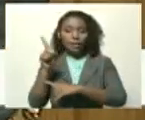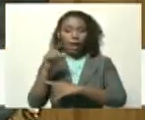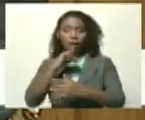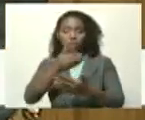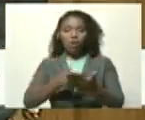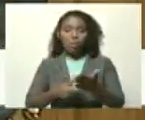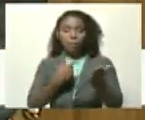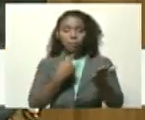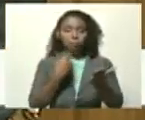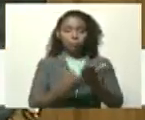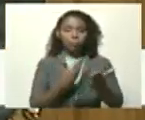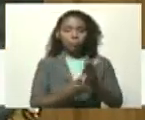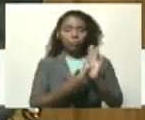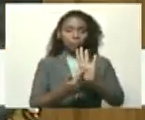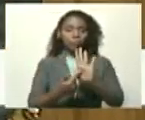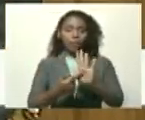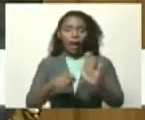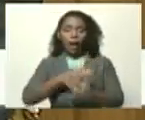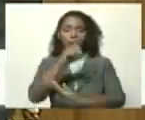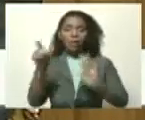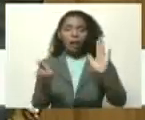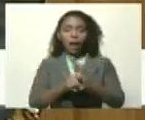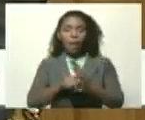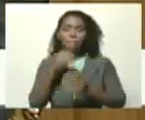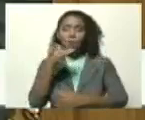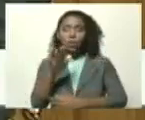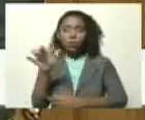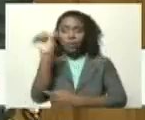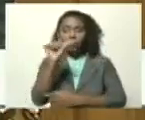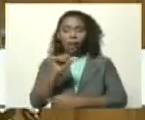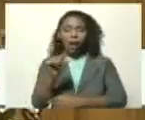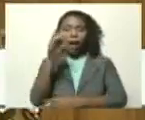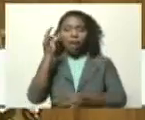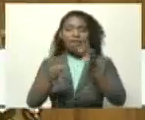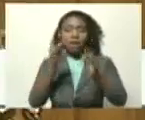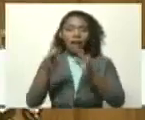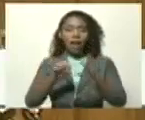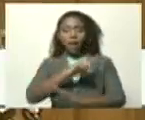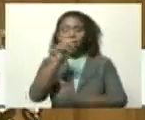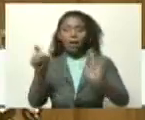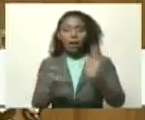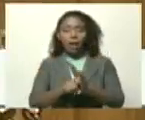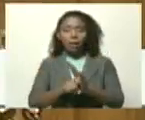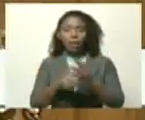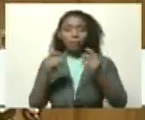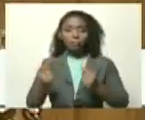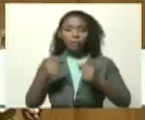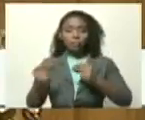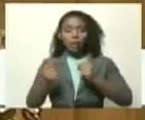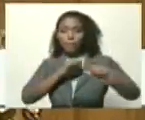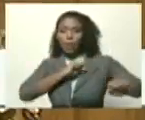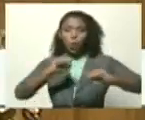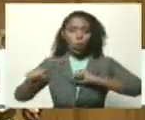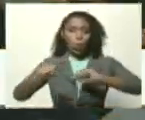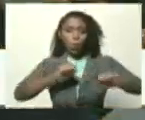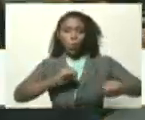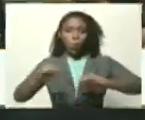al Fiscal General de la República la próxima semana y el Fiscal General de la República actúe en consecuencia.